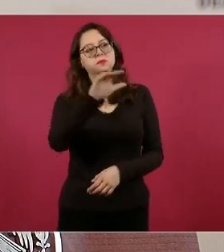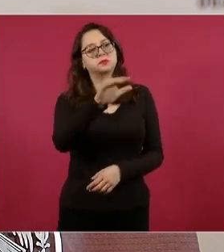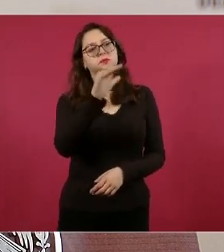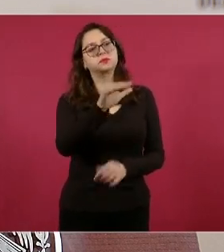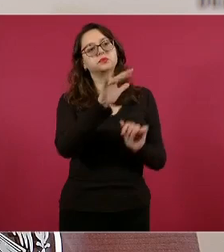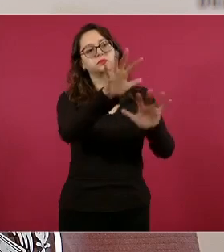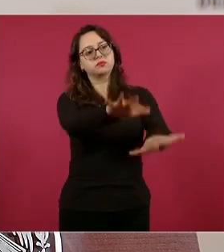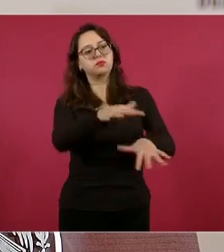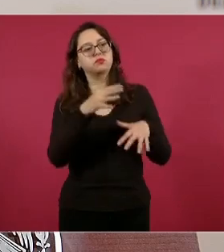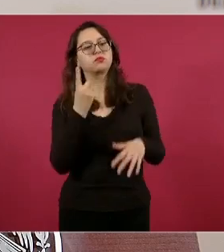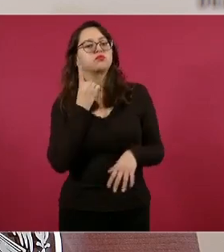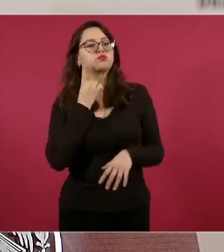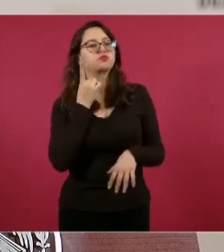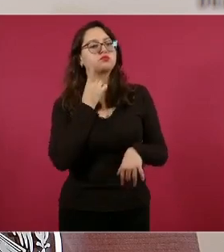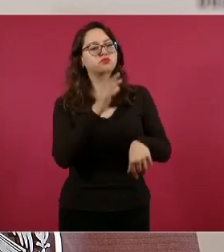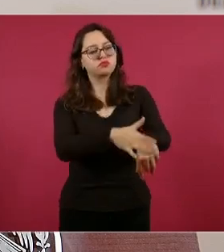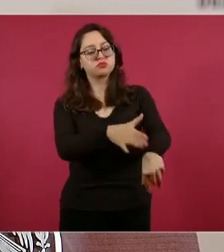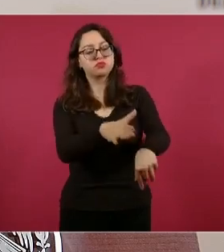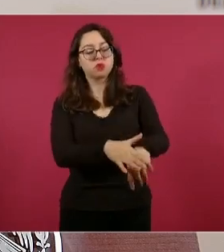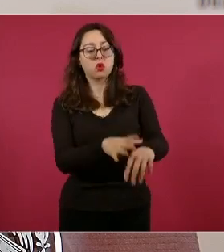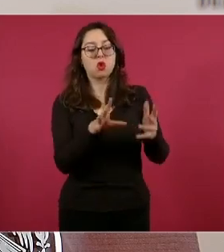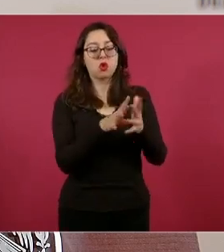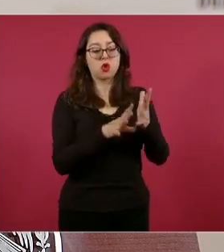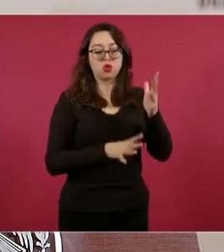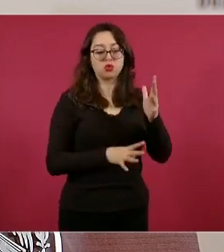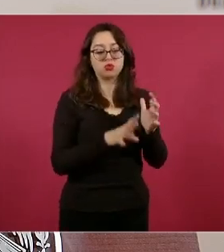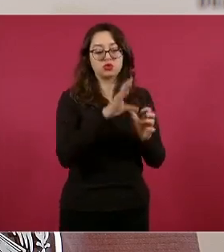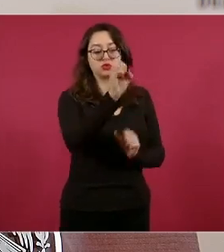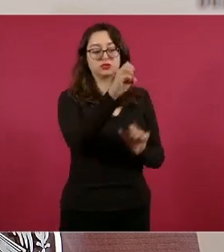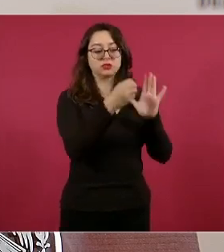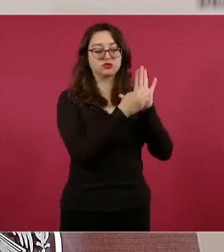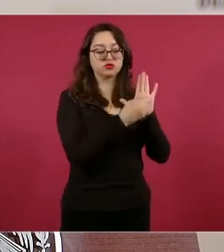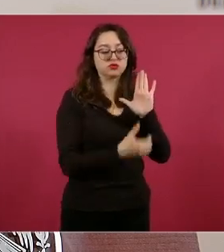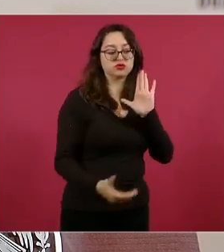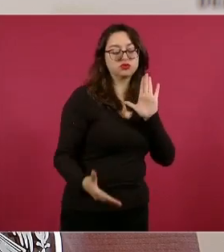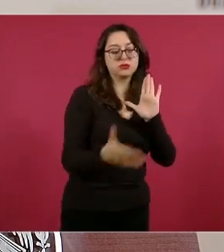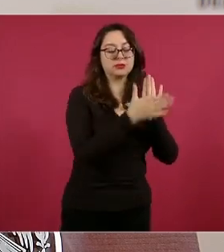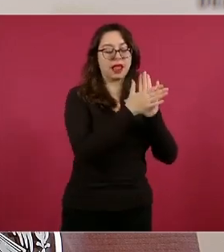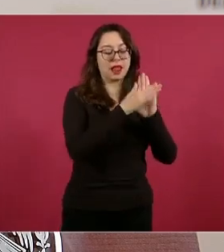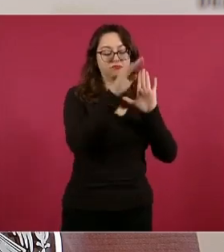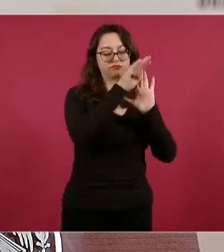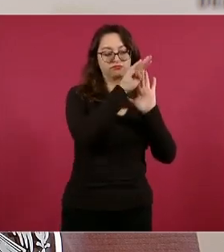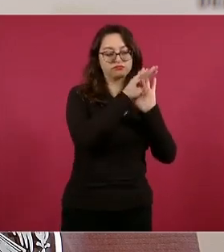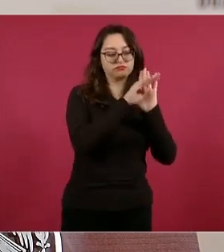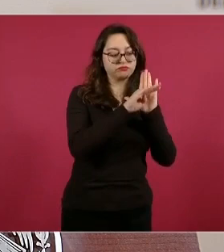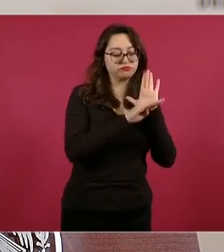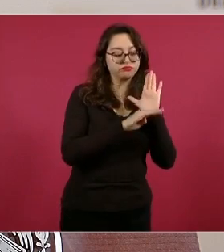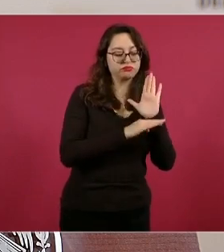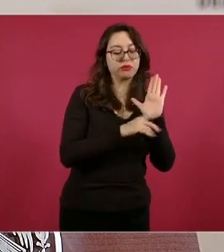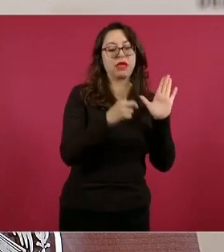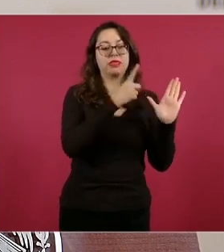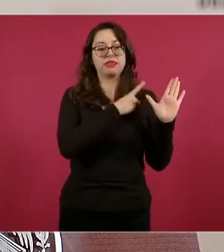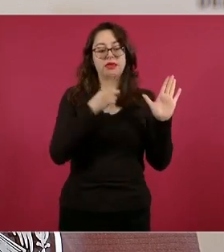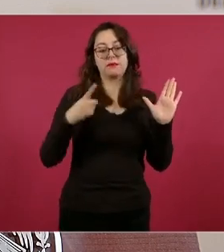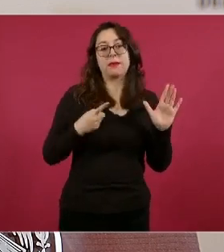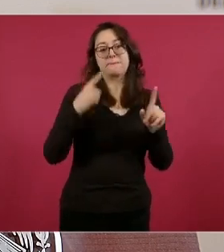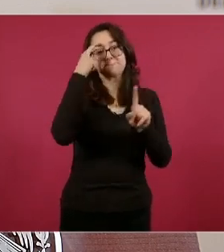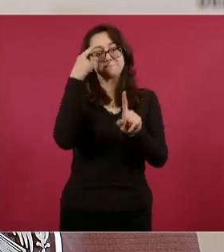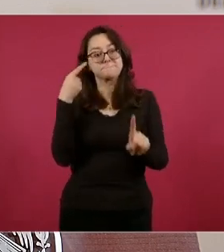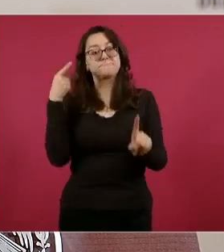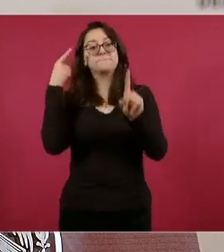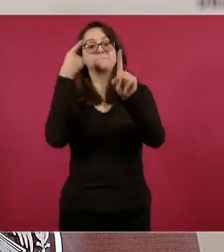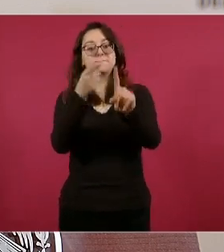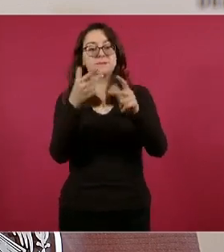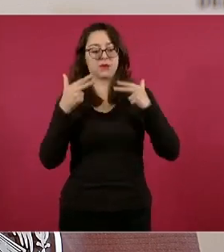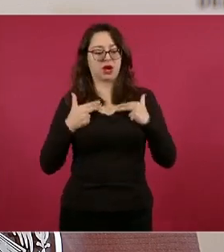claramente establecer derechos constitucionales, fortalecer ideales y principios relacionados con